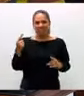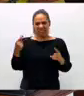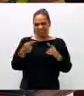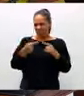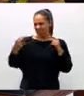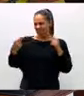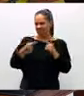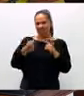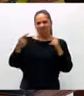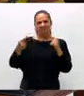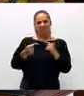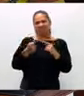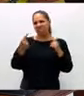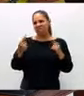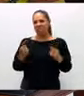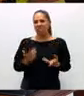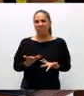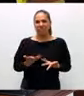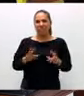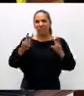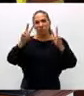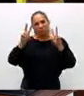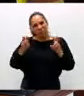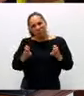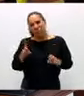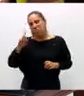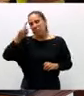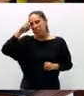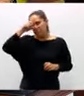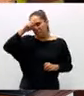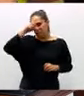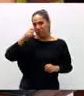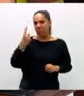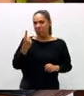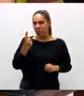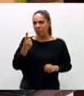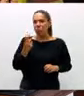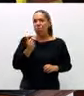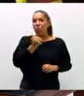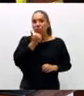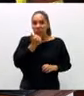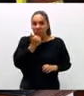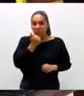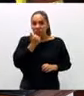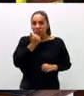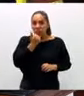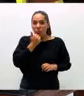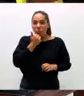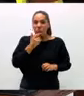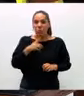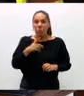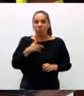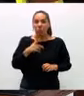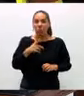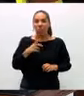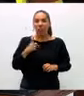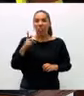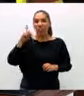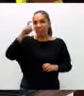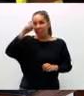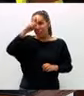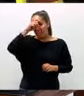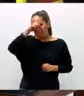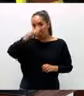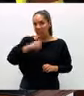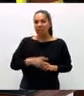de bullying, al grado de que uno de los chicos estaba a punto de ahogarse en una acequia porque la